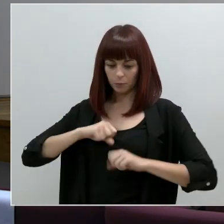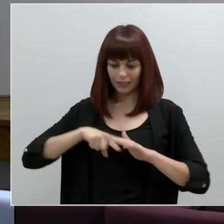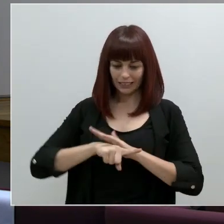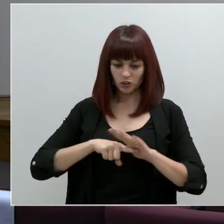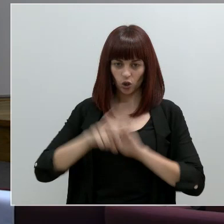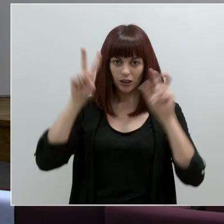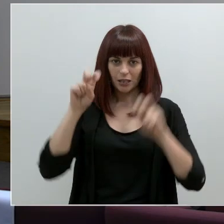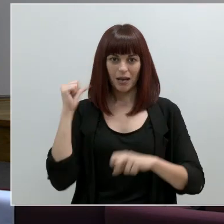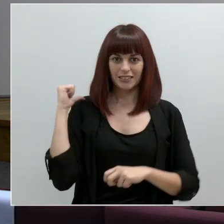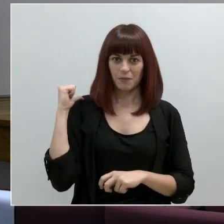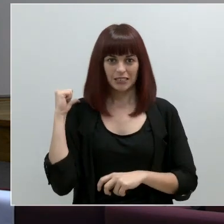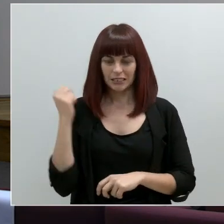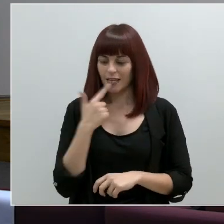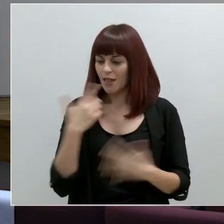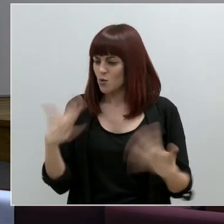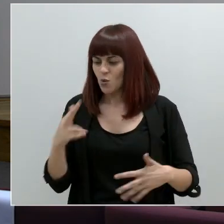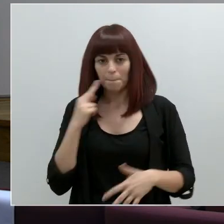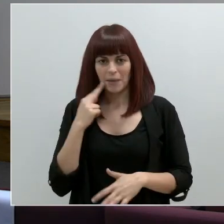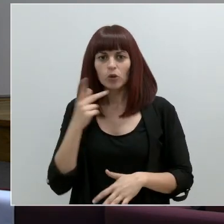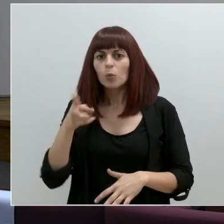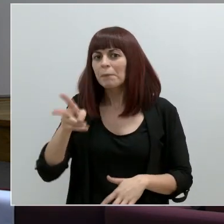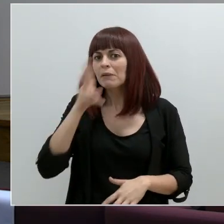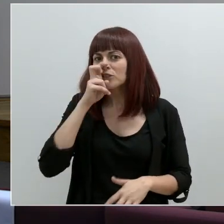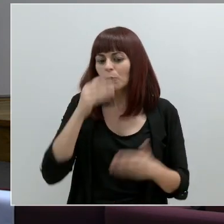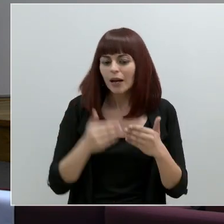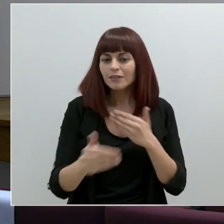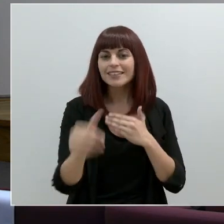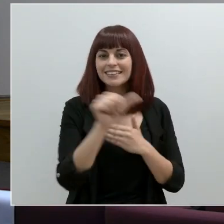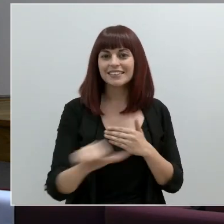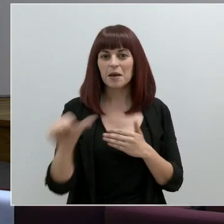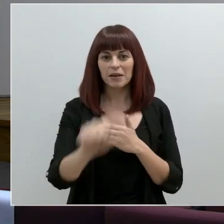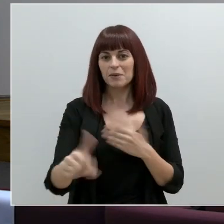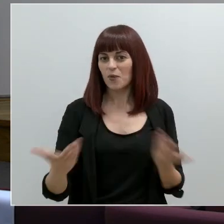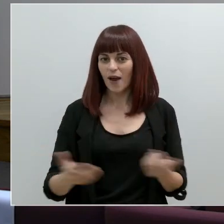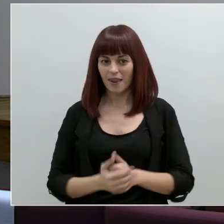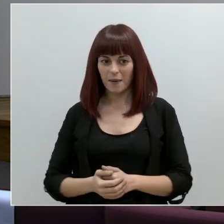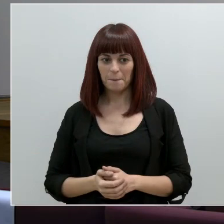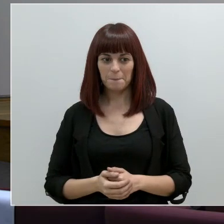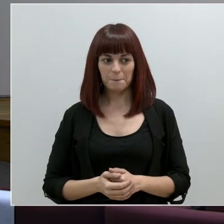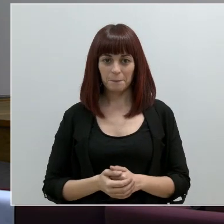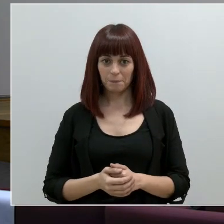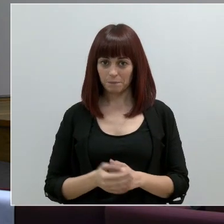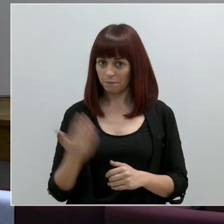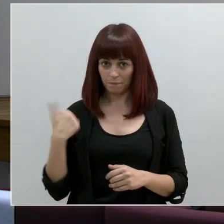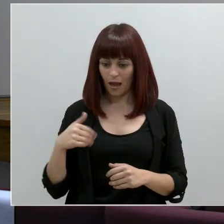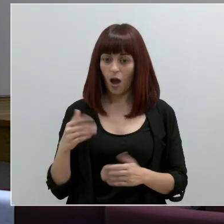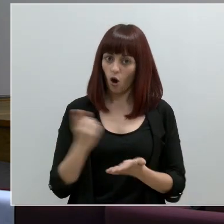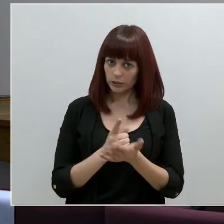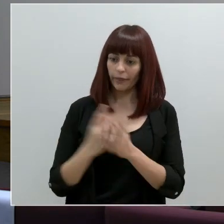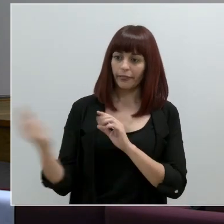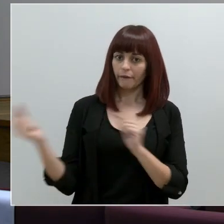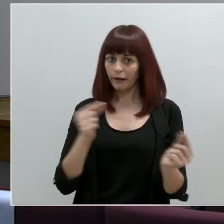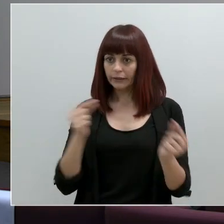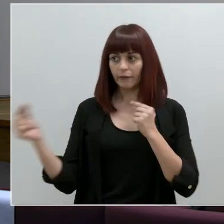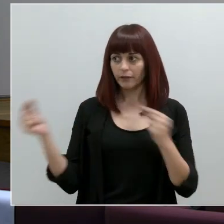de la Semana Santa. ¿Cuál es su previsión para las próximas semanas en ese sentido? ¿Vamos a tener de nuevo el debate sobre qué